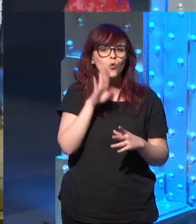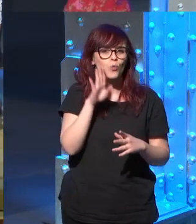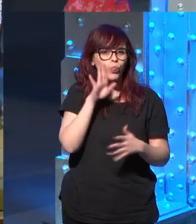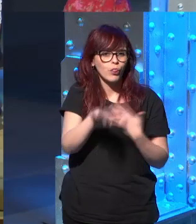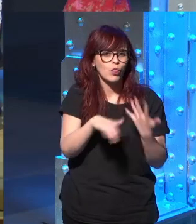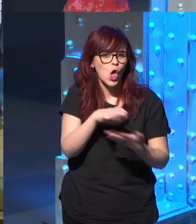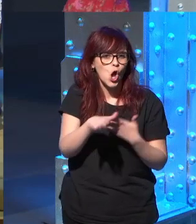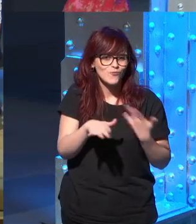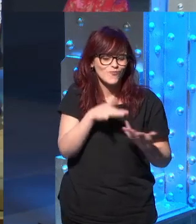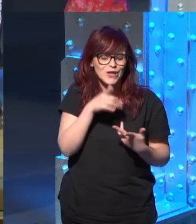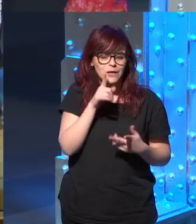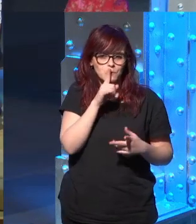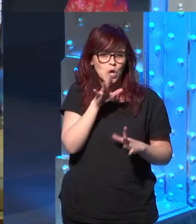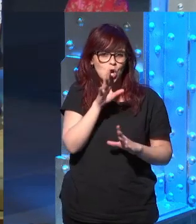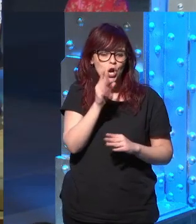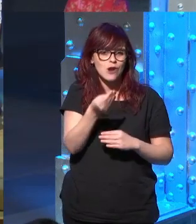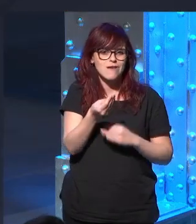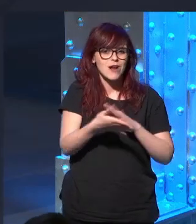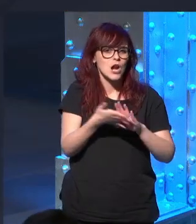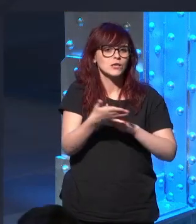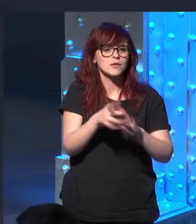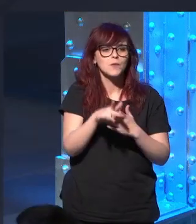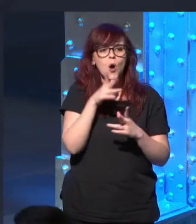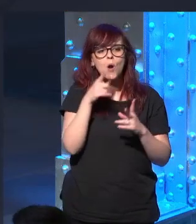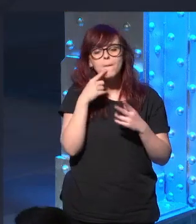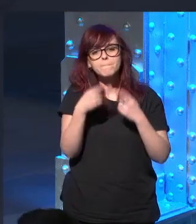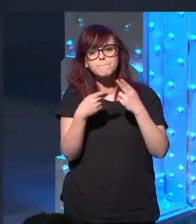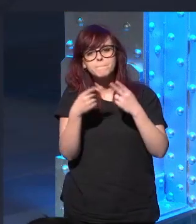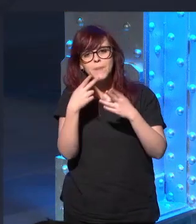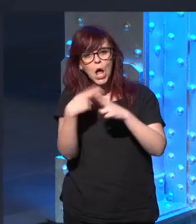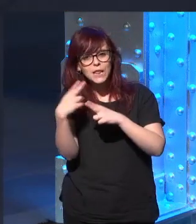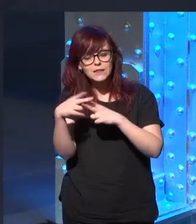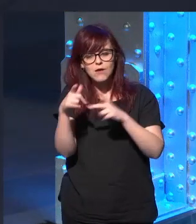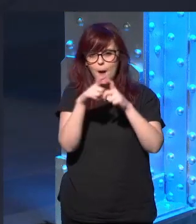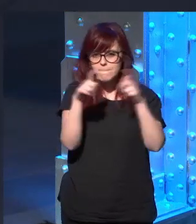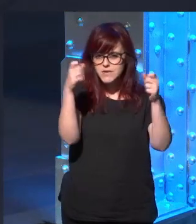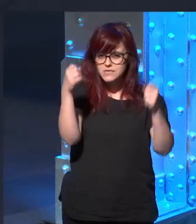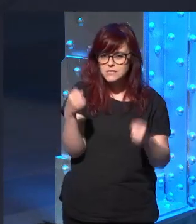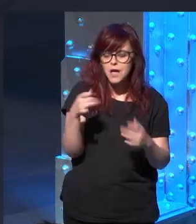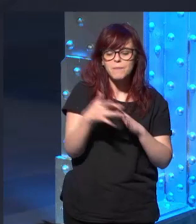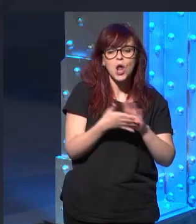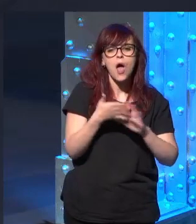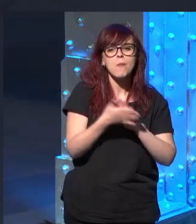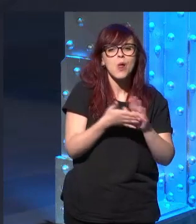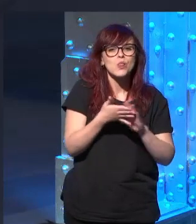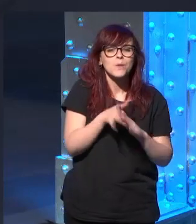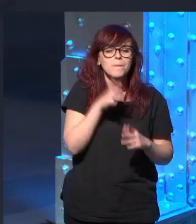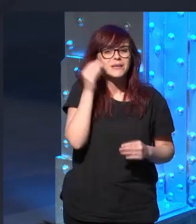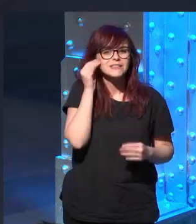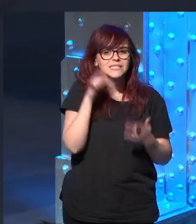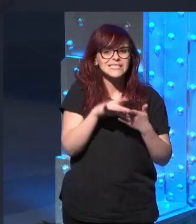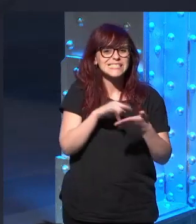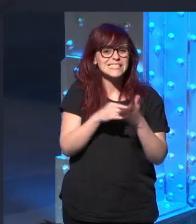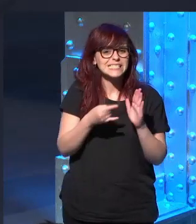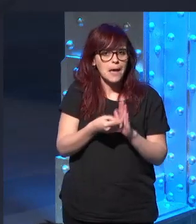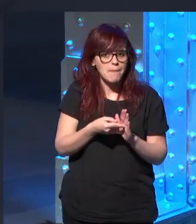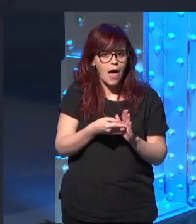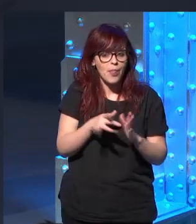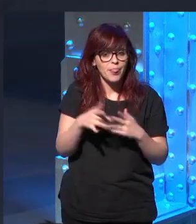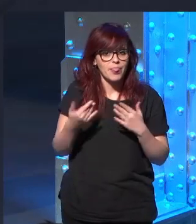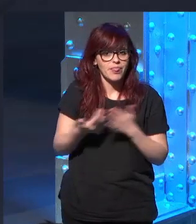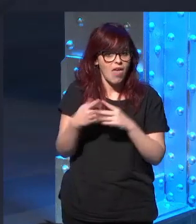titulares cuando hablamos de los políticos o de los grandes empresarios, pero nunca pensamos que es sistémica, que forma parte de nuestro